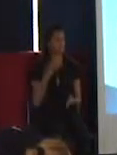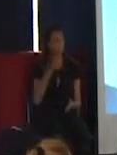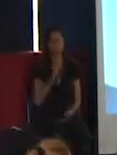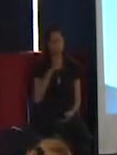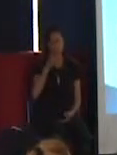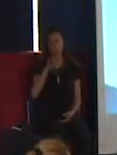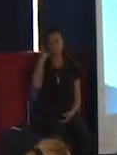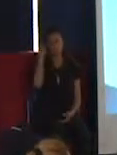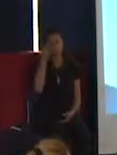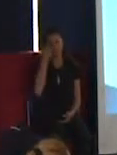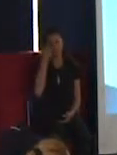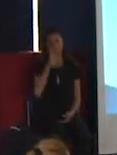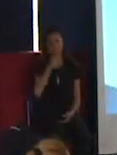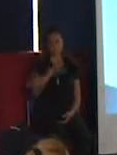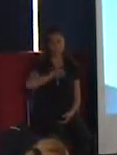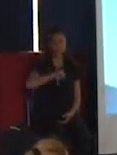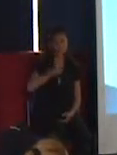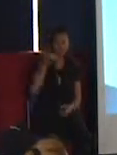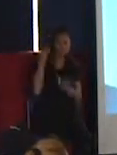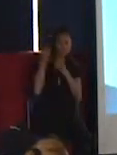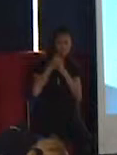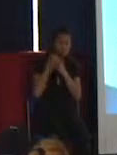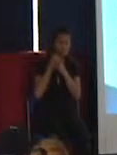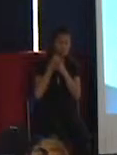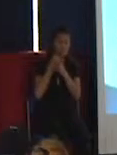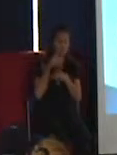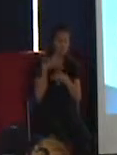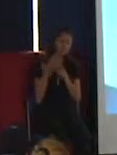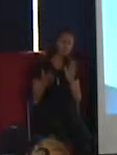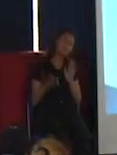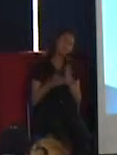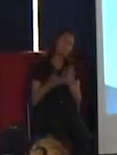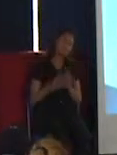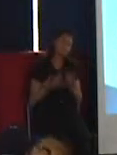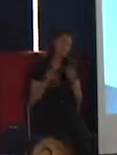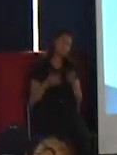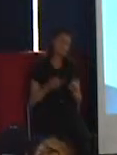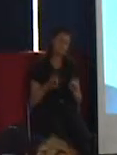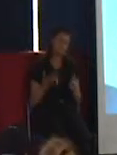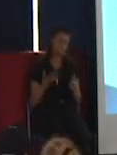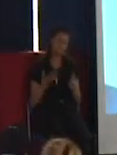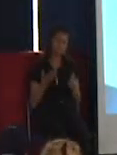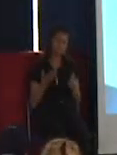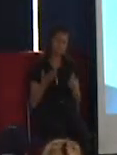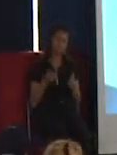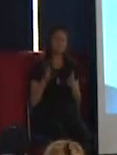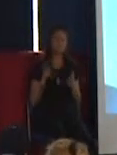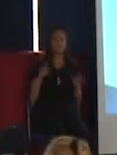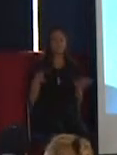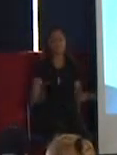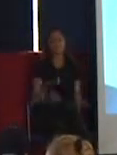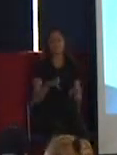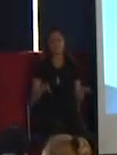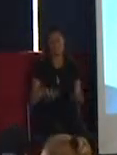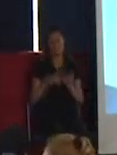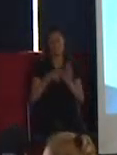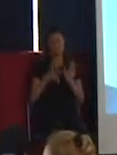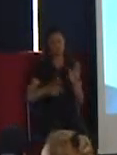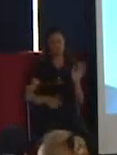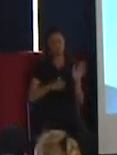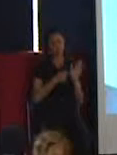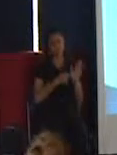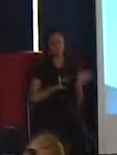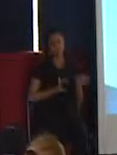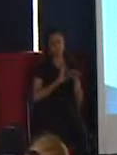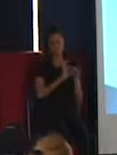entender que los derechos fundamentales se garantizan, ¿sí? Bajo unas acciones constitucionales,